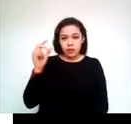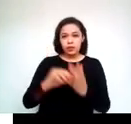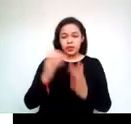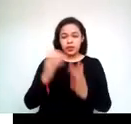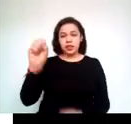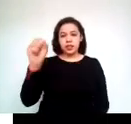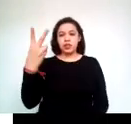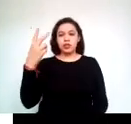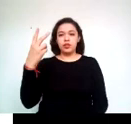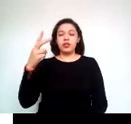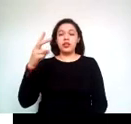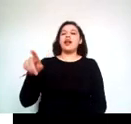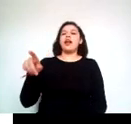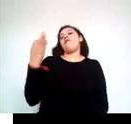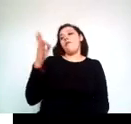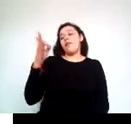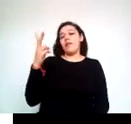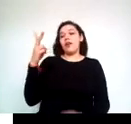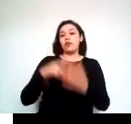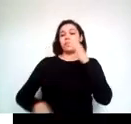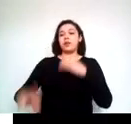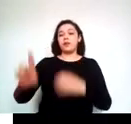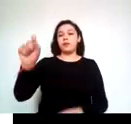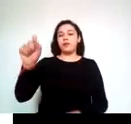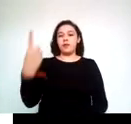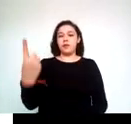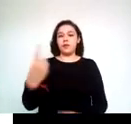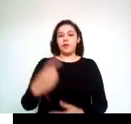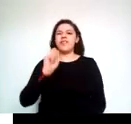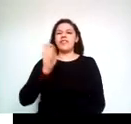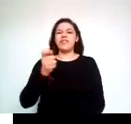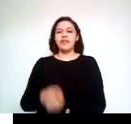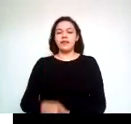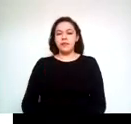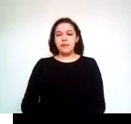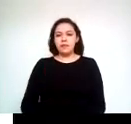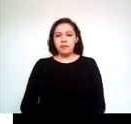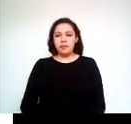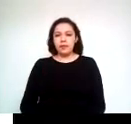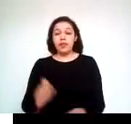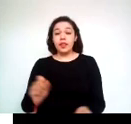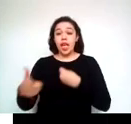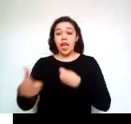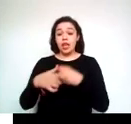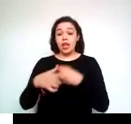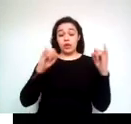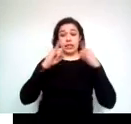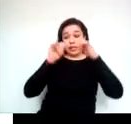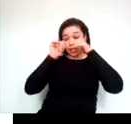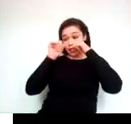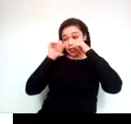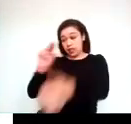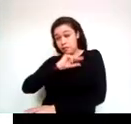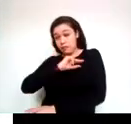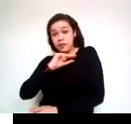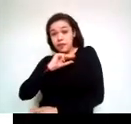del 2021. ¿Esto qué quiere decir? Que si por alguna razón alguna institución de asistencia privada no